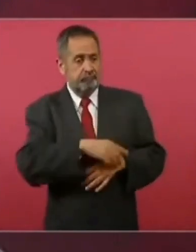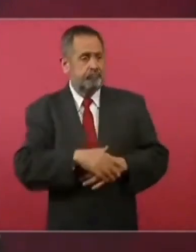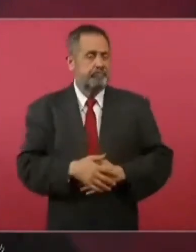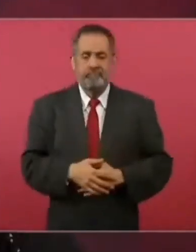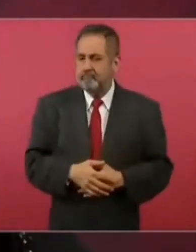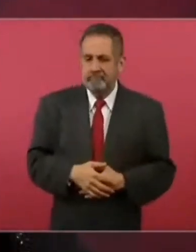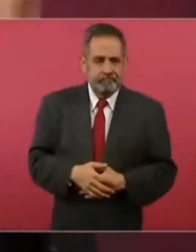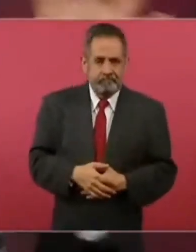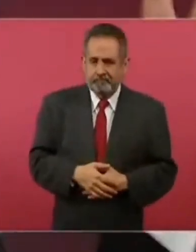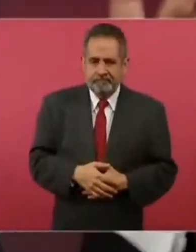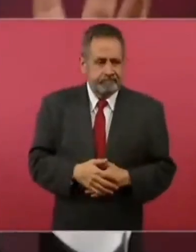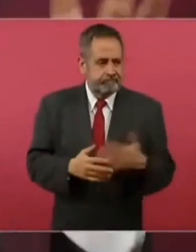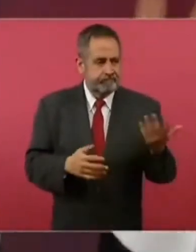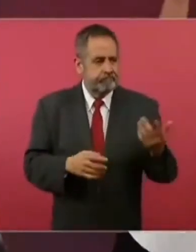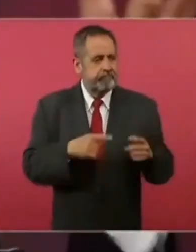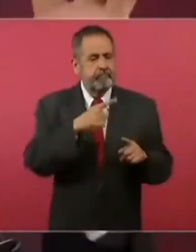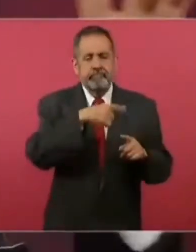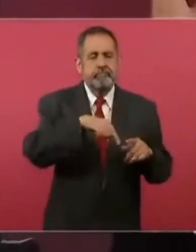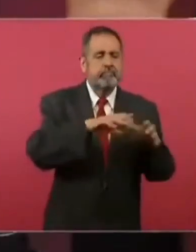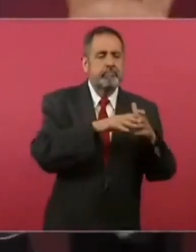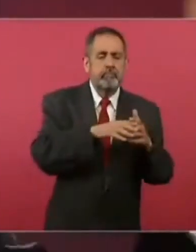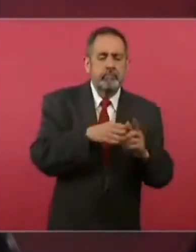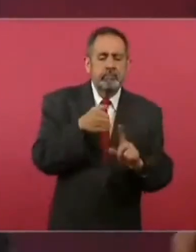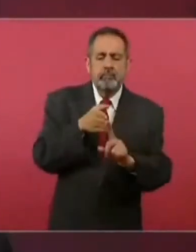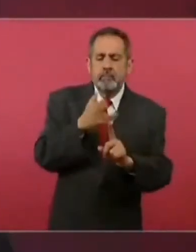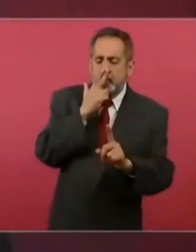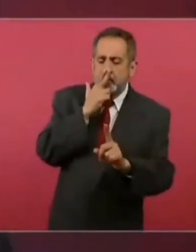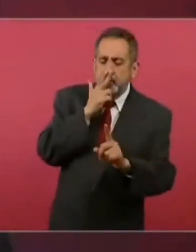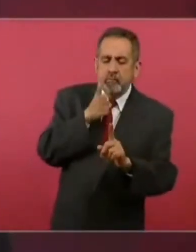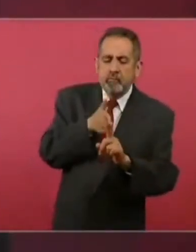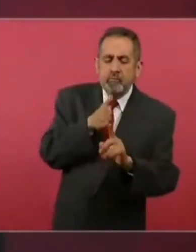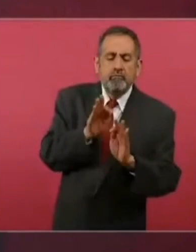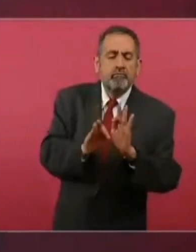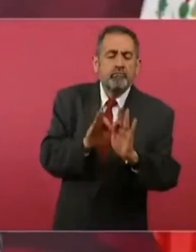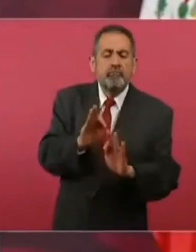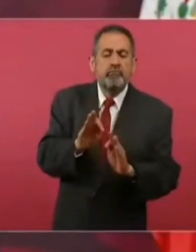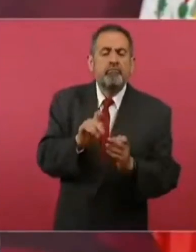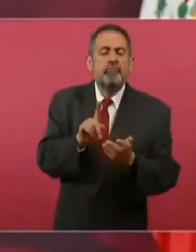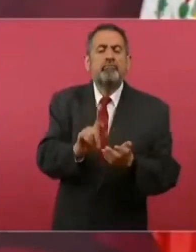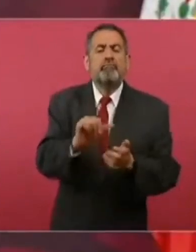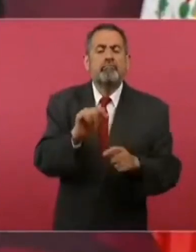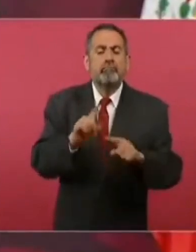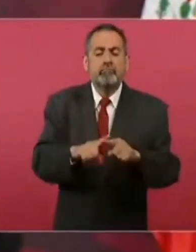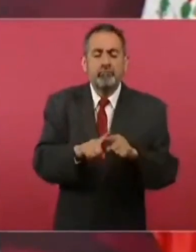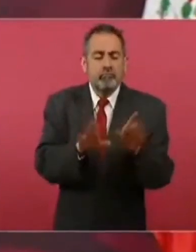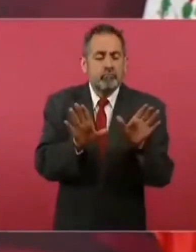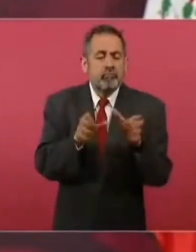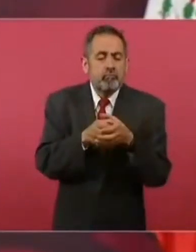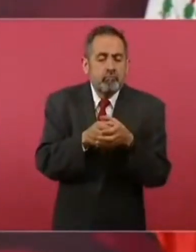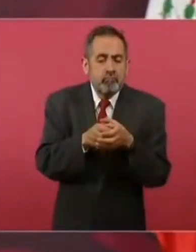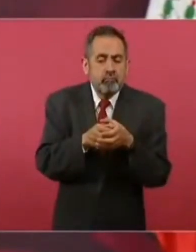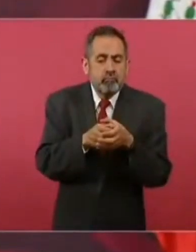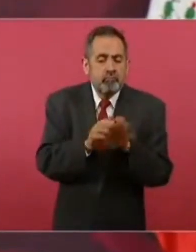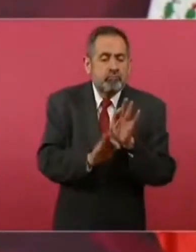los hijos predilectos del régimen son las minorías.